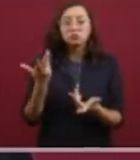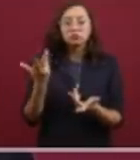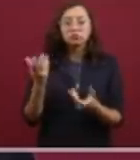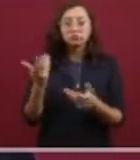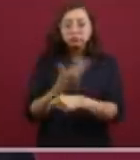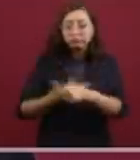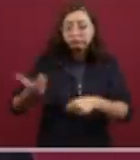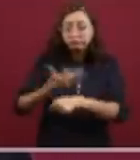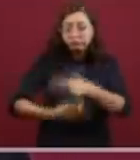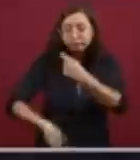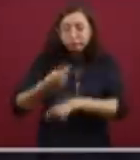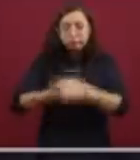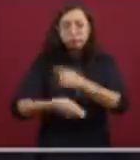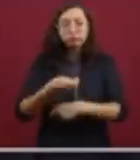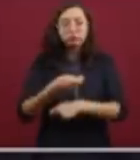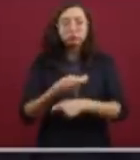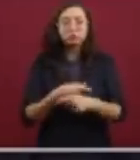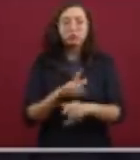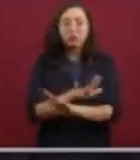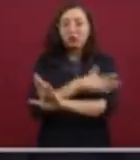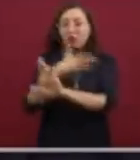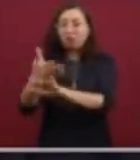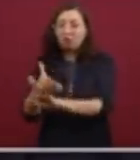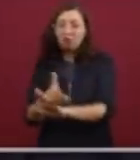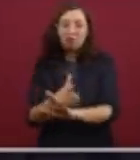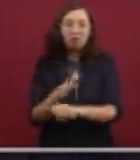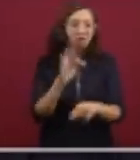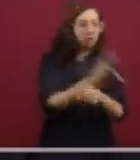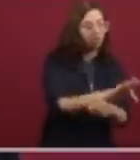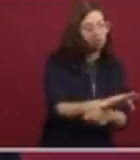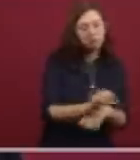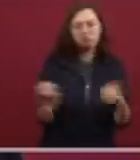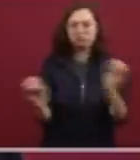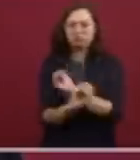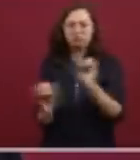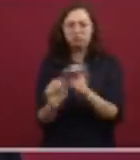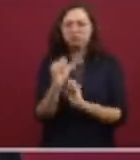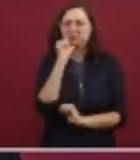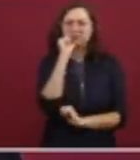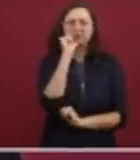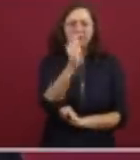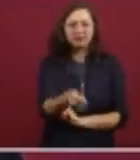nada a favor o en contra de los ciudadanos